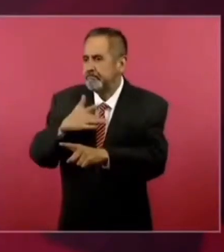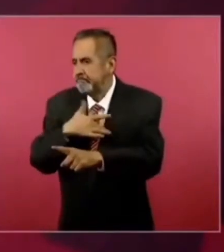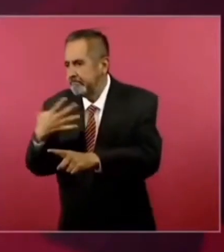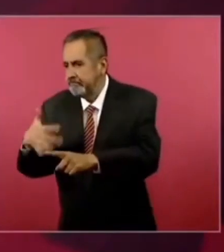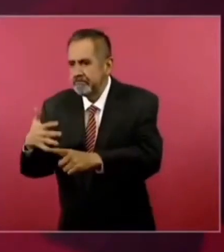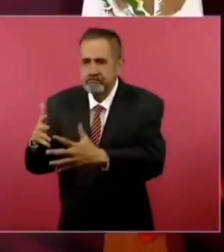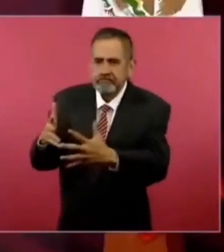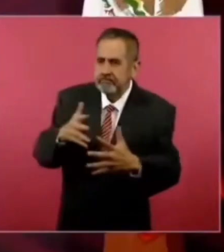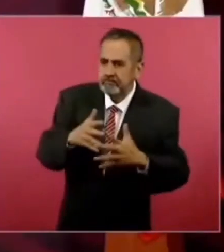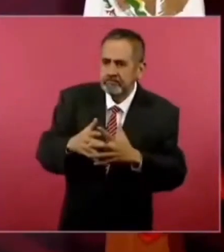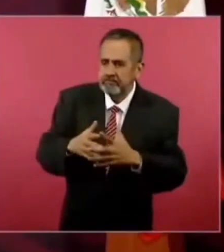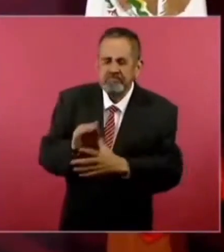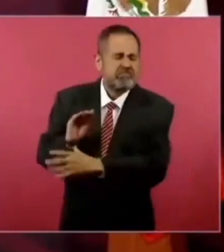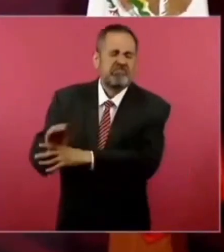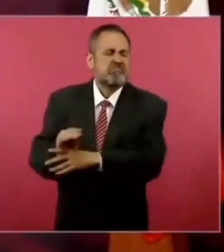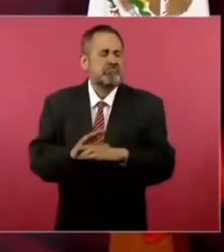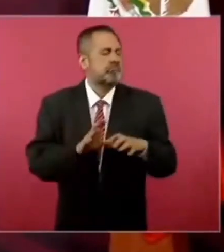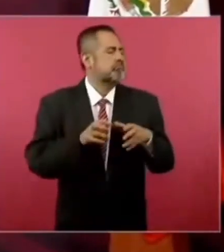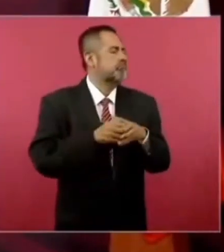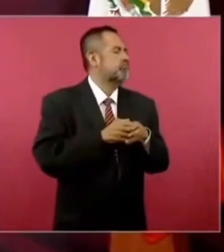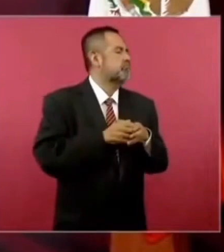de la humanidad.